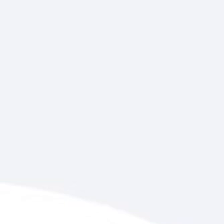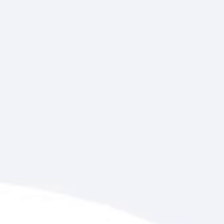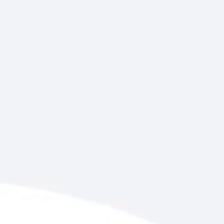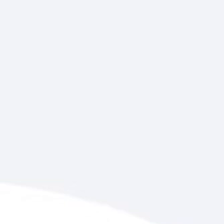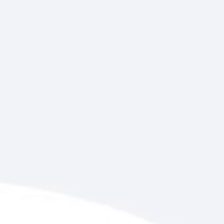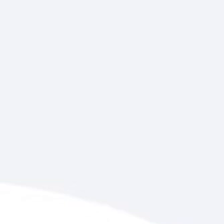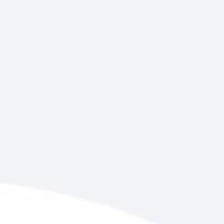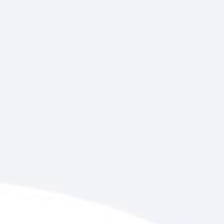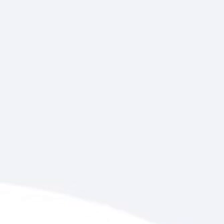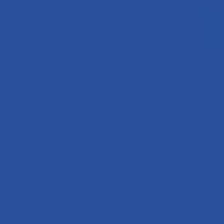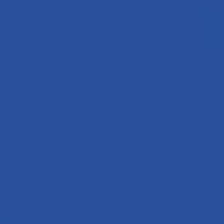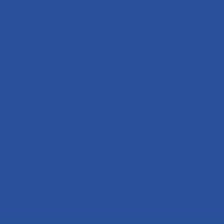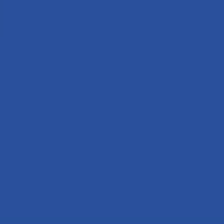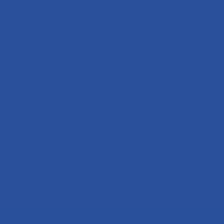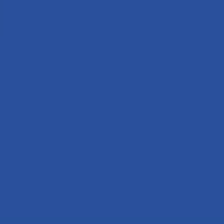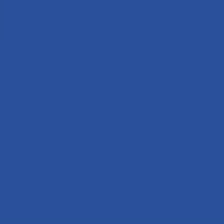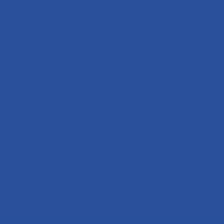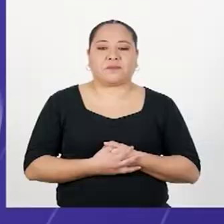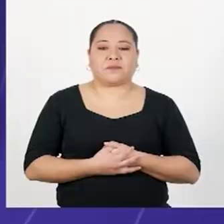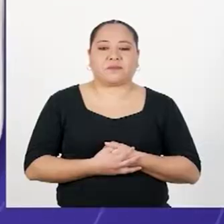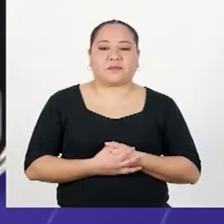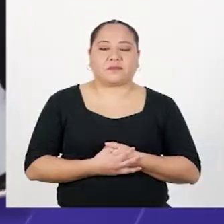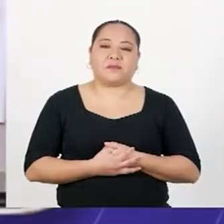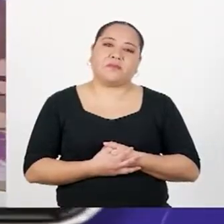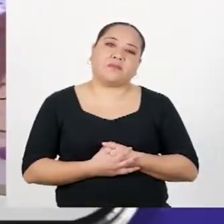Tercer y cuarto grado de secundaria.